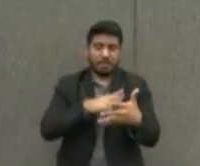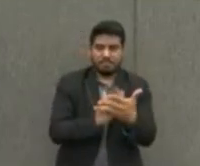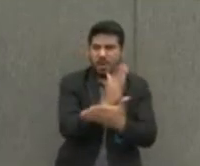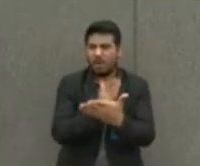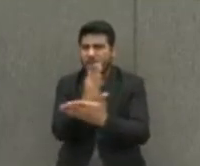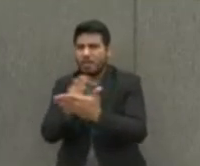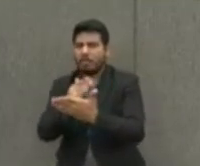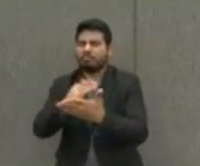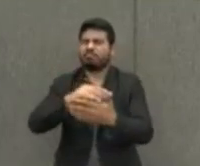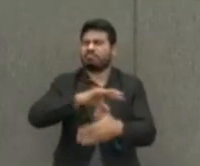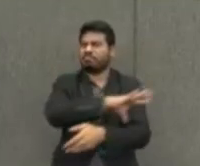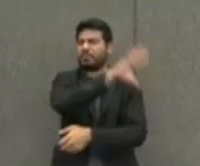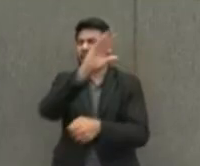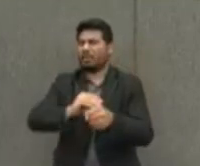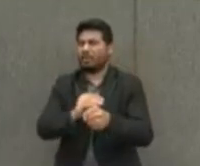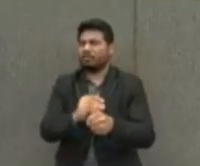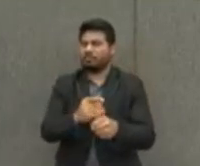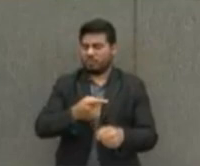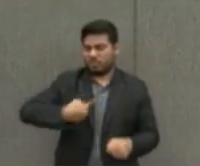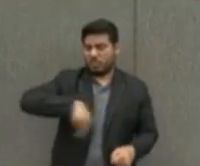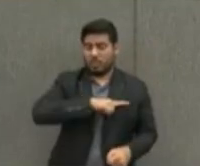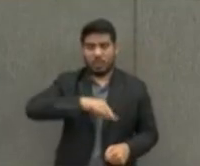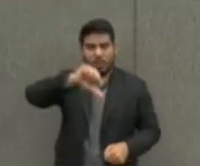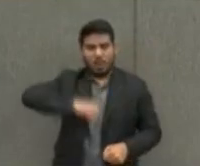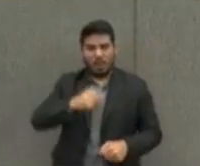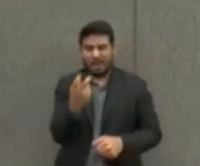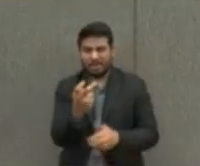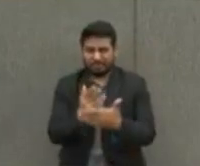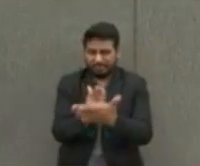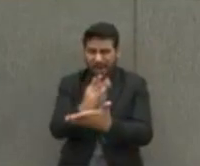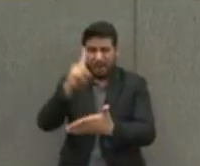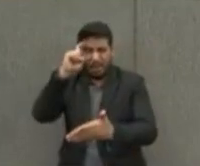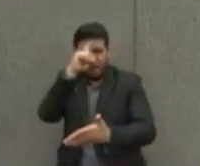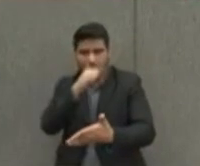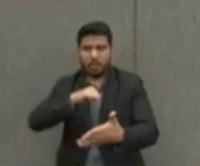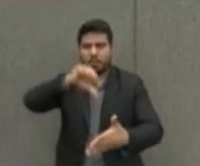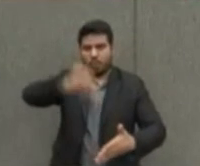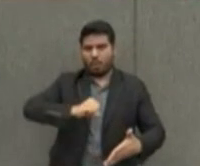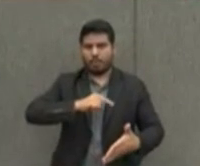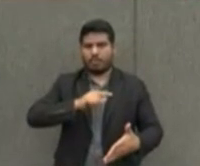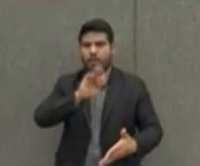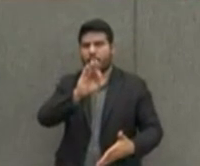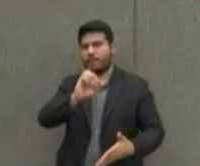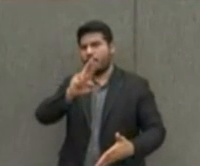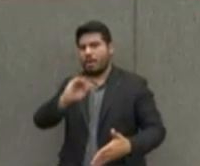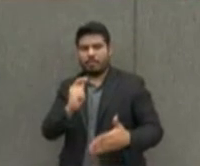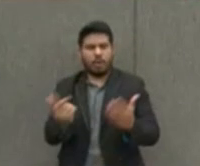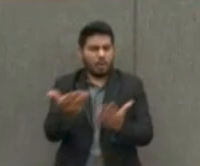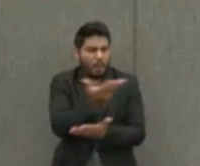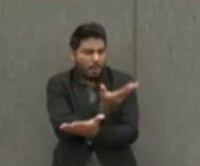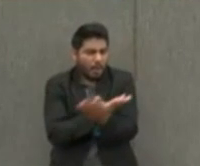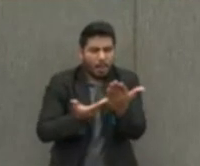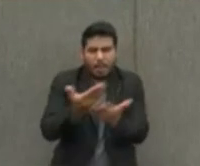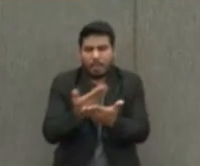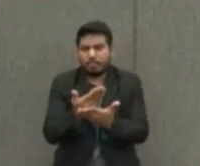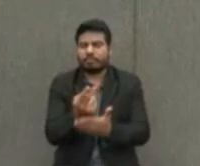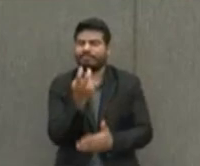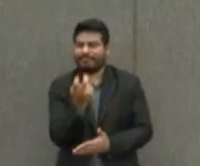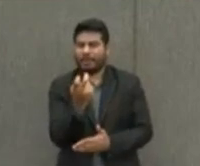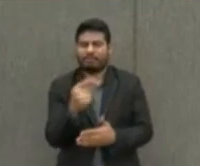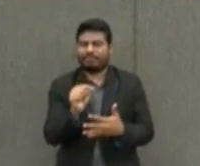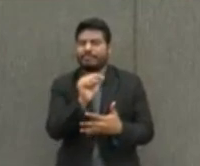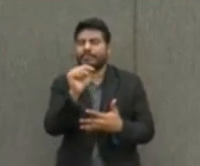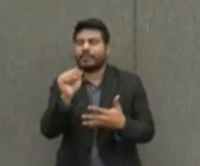que tenemos hoy para discutir en este foro solo por mencionar algunos por eso